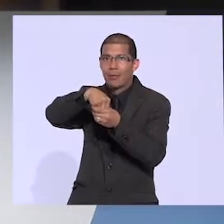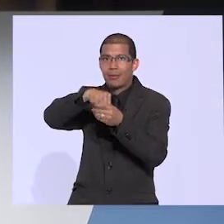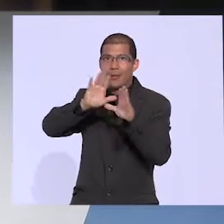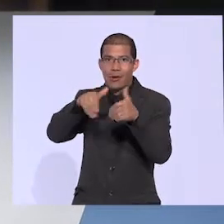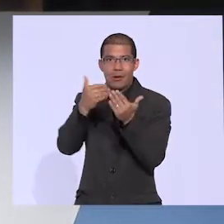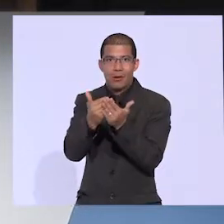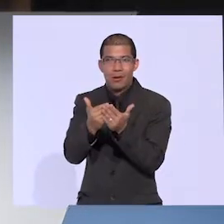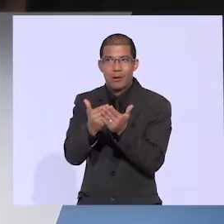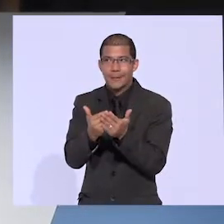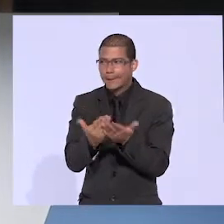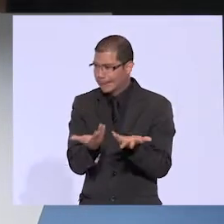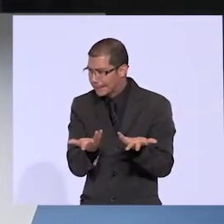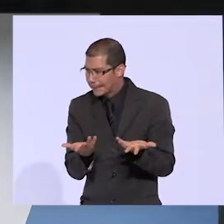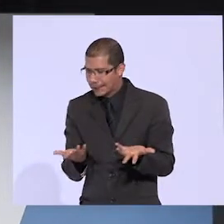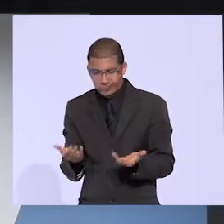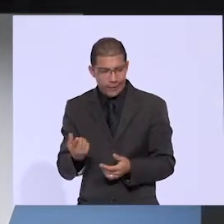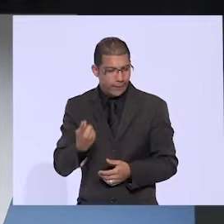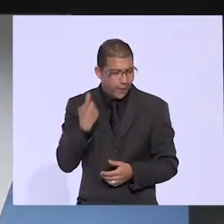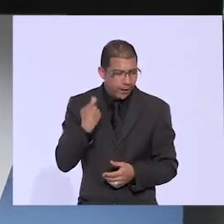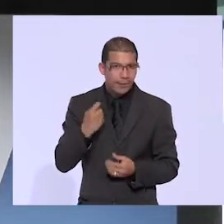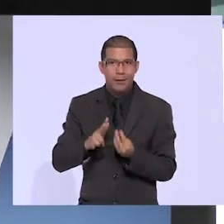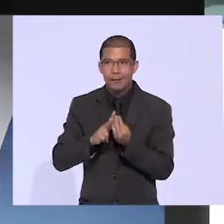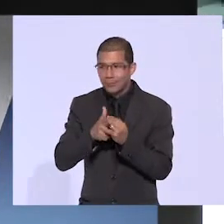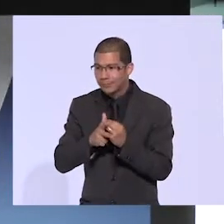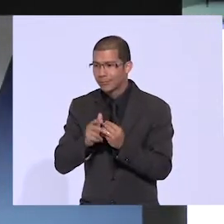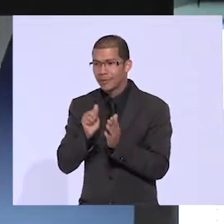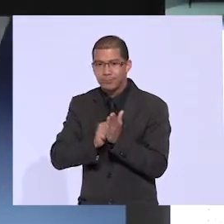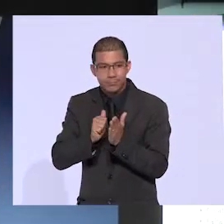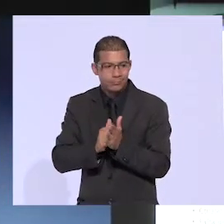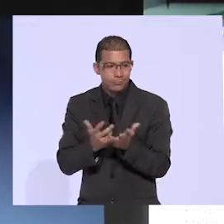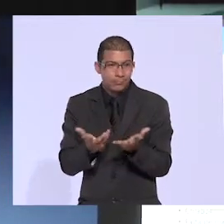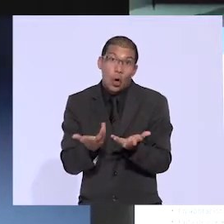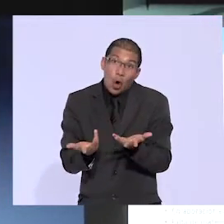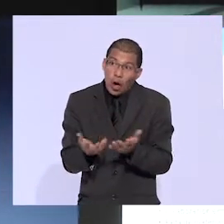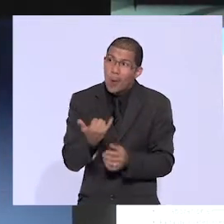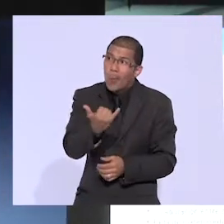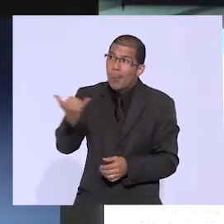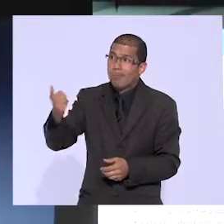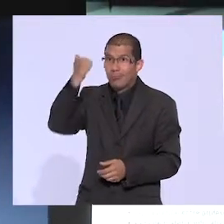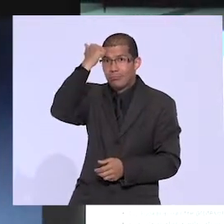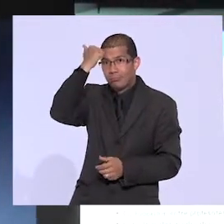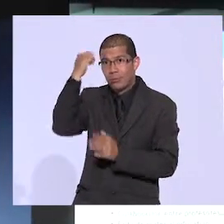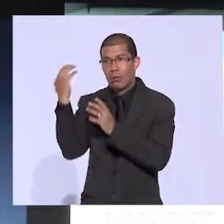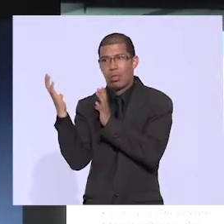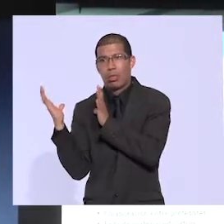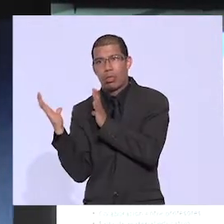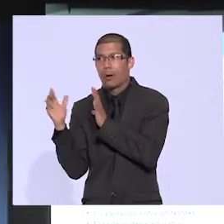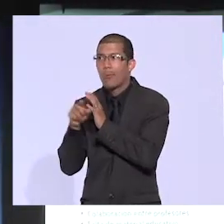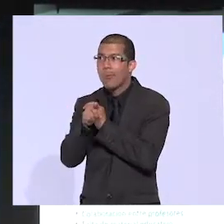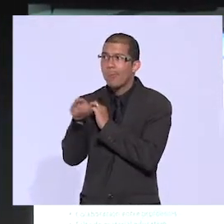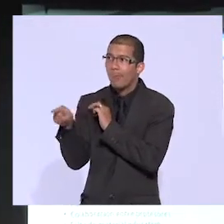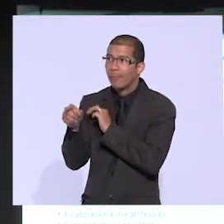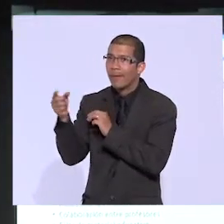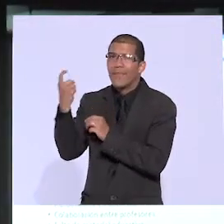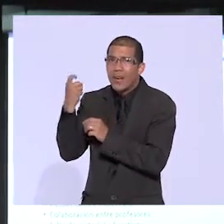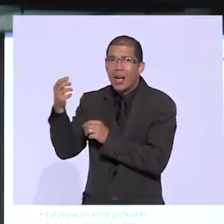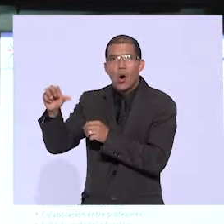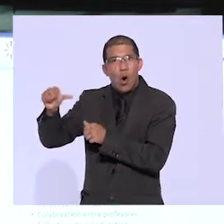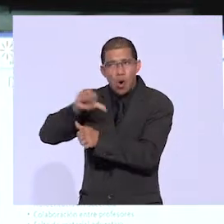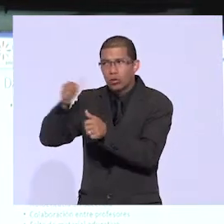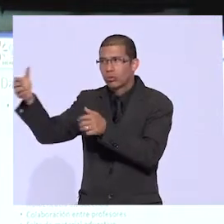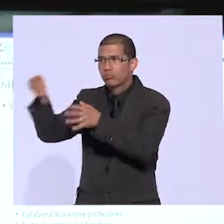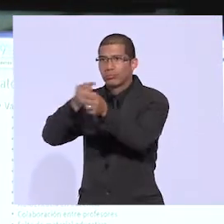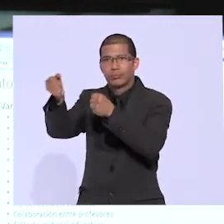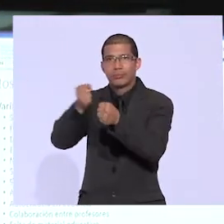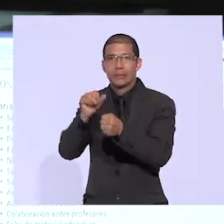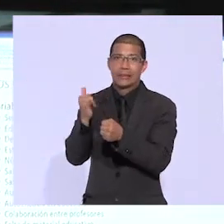no determinada cosa para dar clase y sabe si faltan profesores en el centro. Es decir, que aun siendo una contestación del profesor, no deja de ser algo que